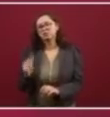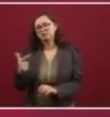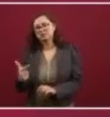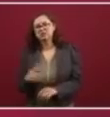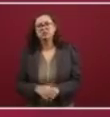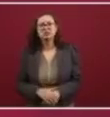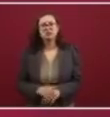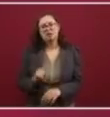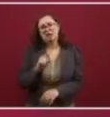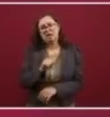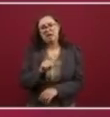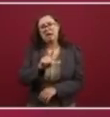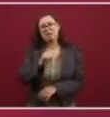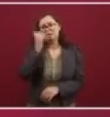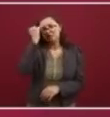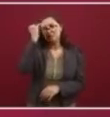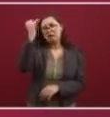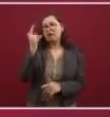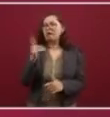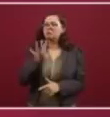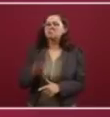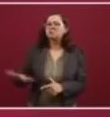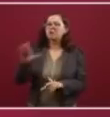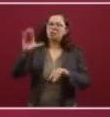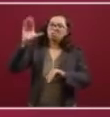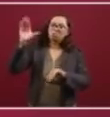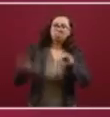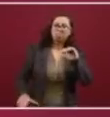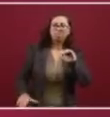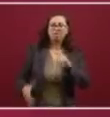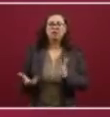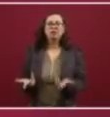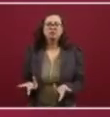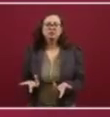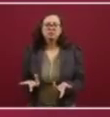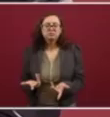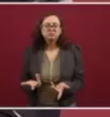desigualdad moderna. Entonces, si a esas vamos,